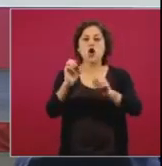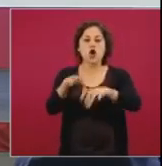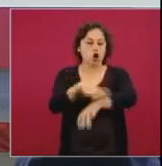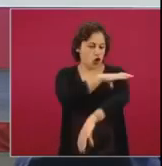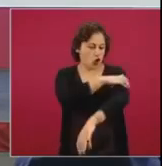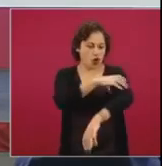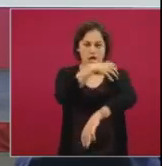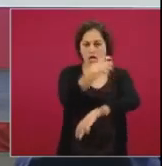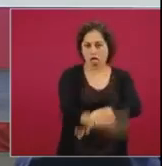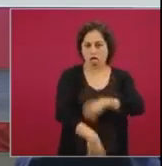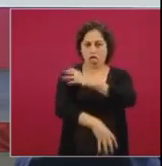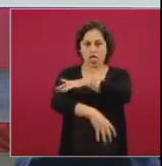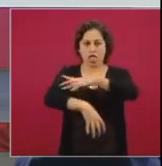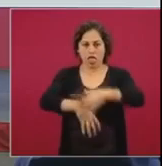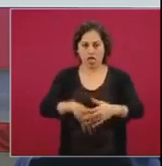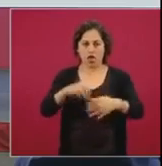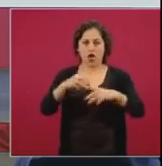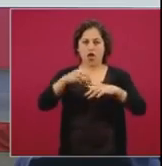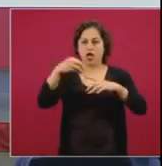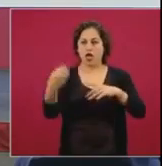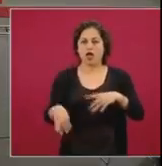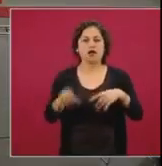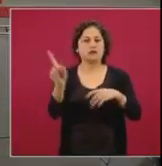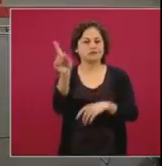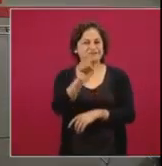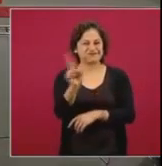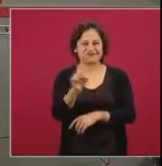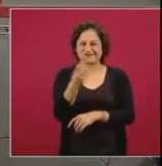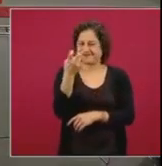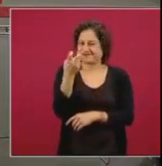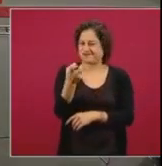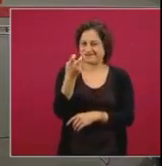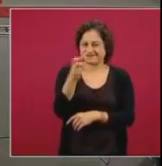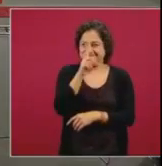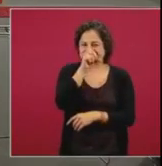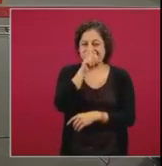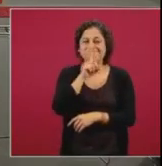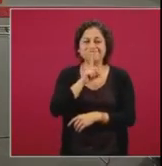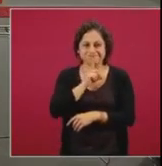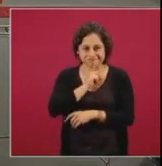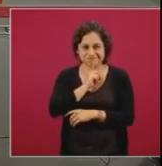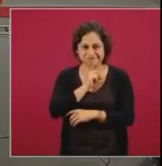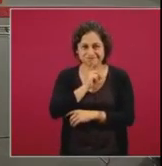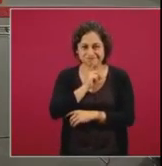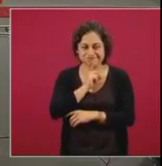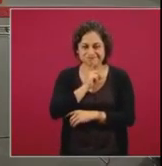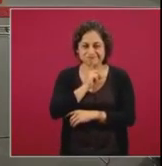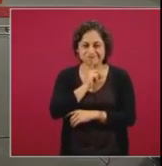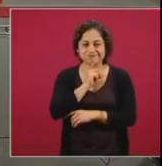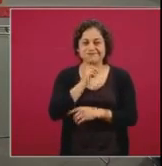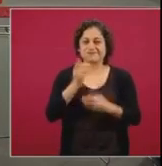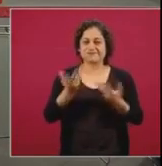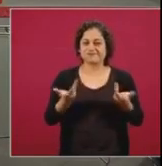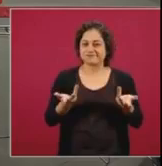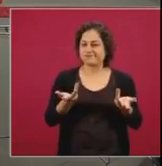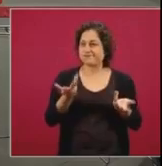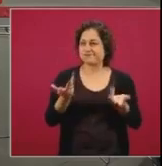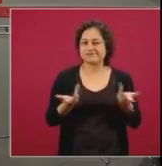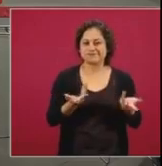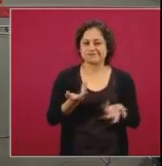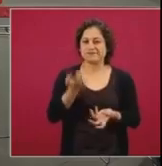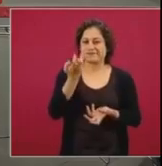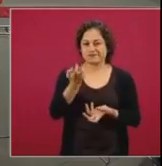Realmente eso es más más, ¿cómo decirlo?